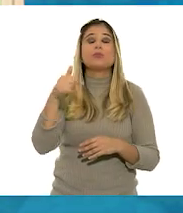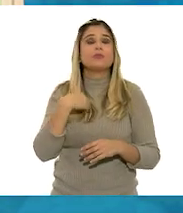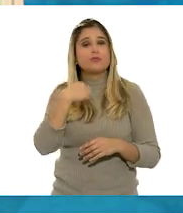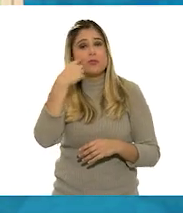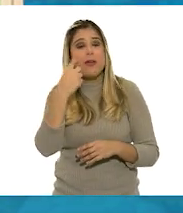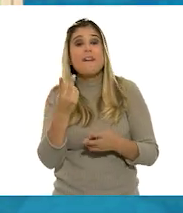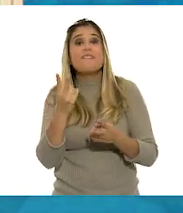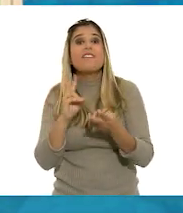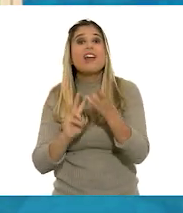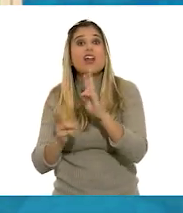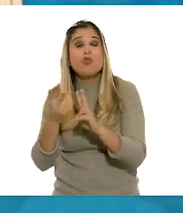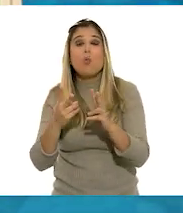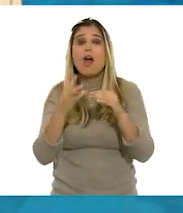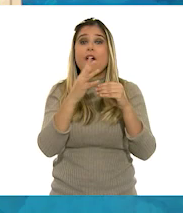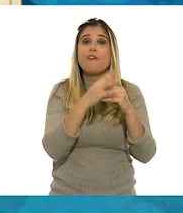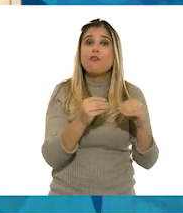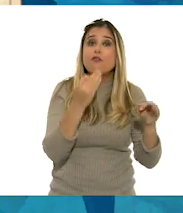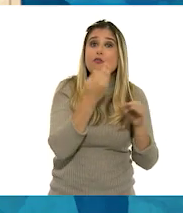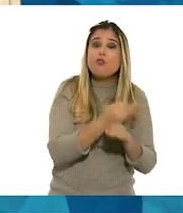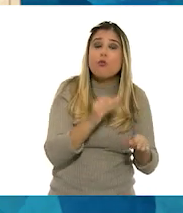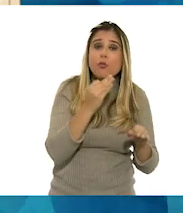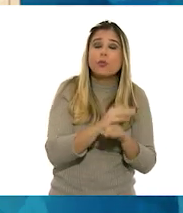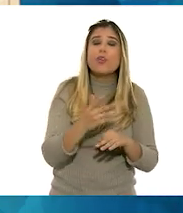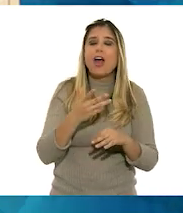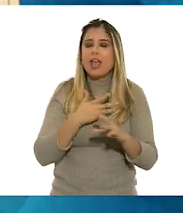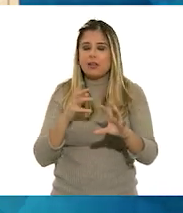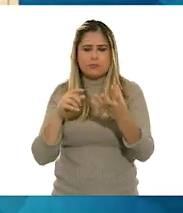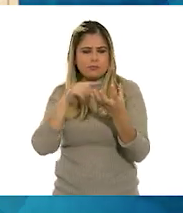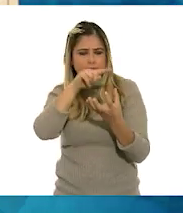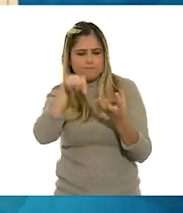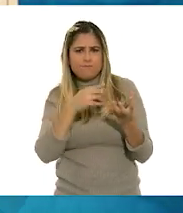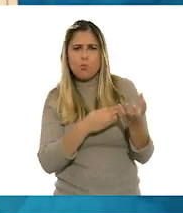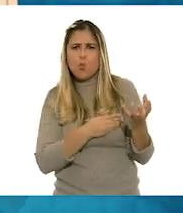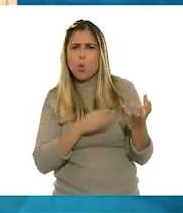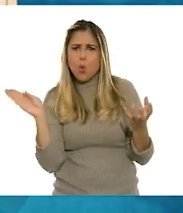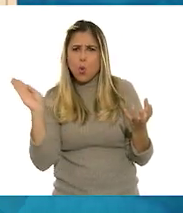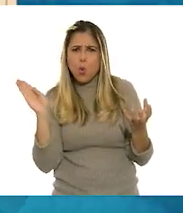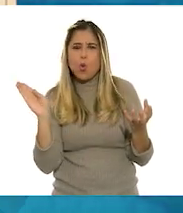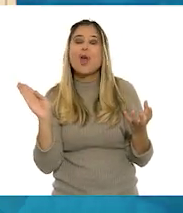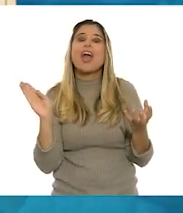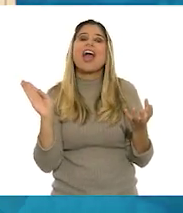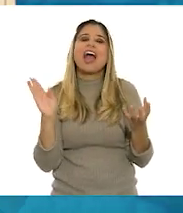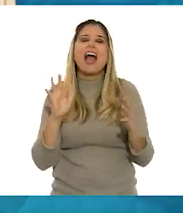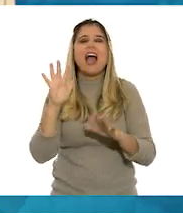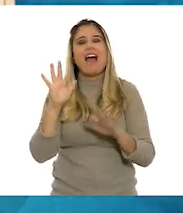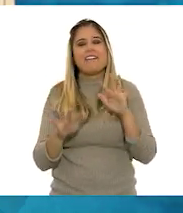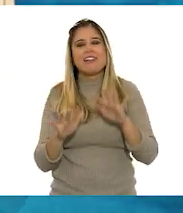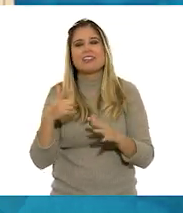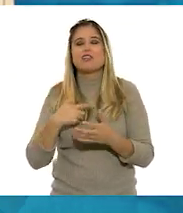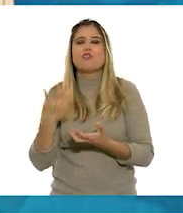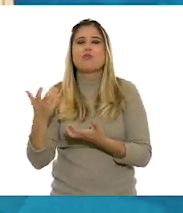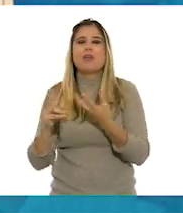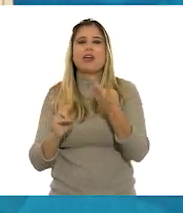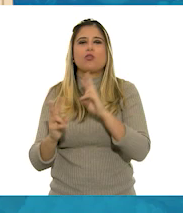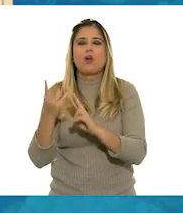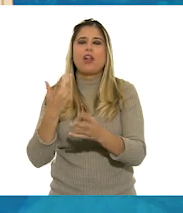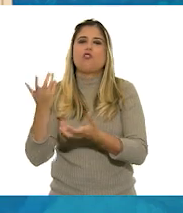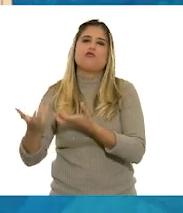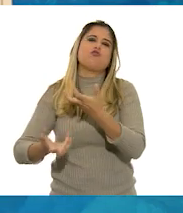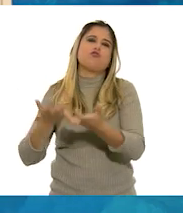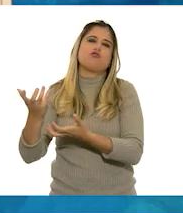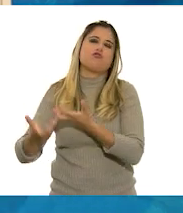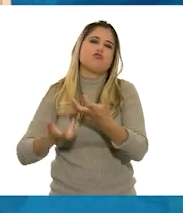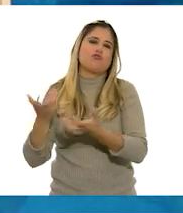las verduras, las frutas, todos se encuentren en muy buen estado. A veces hiervo algunas de las verduras con anterioridad